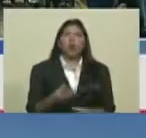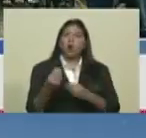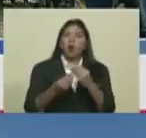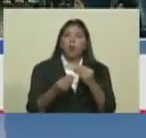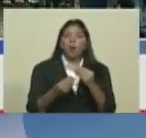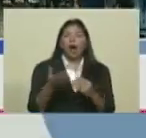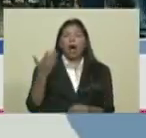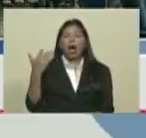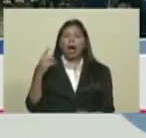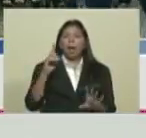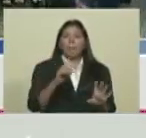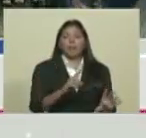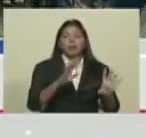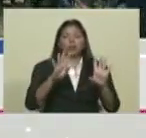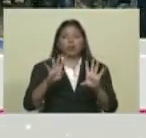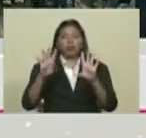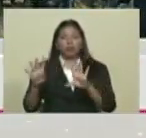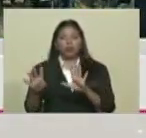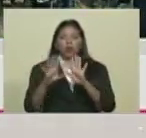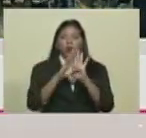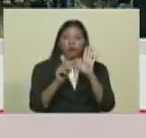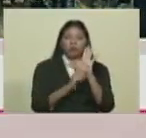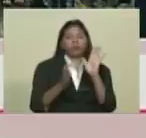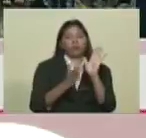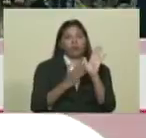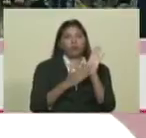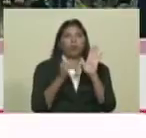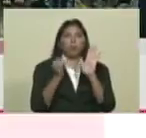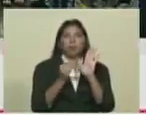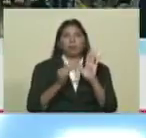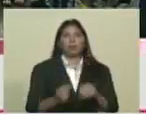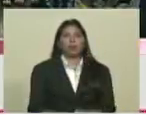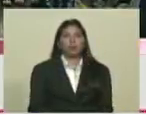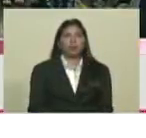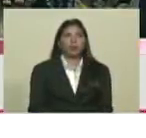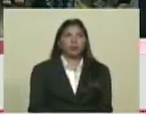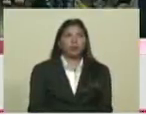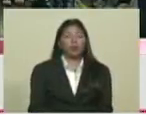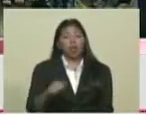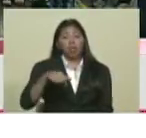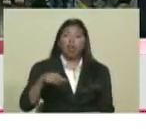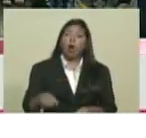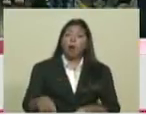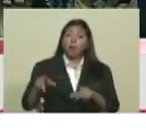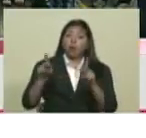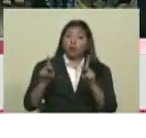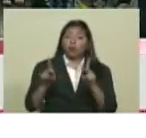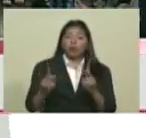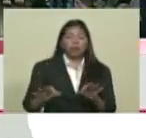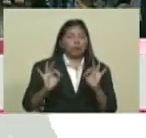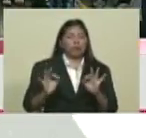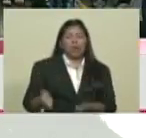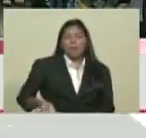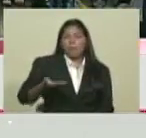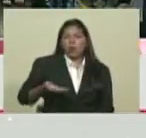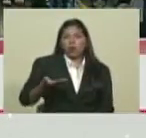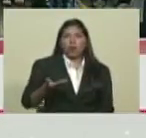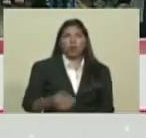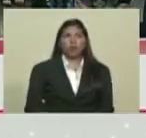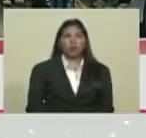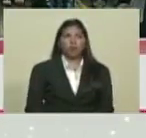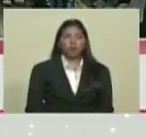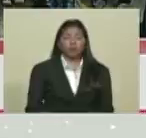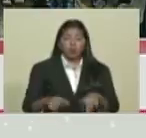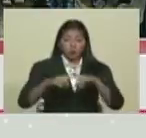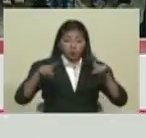de 1999. Así que yo le hago un llamado a toda Venezuela. Esto es una oportunidad de oro. En las urnas electorales nos